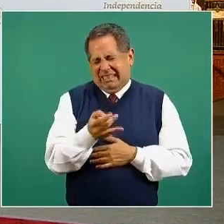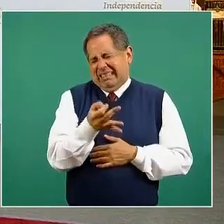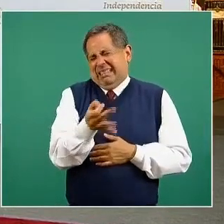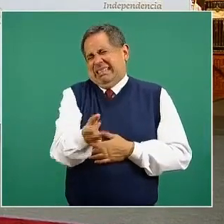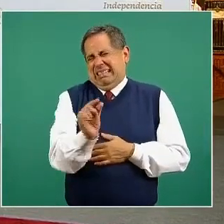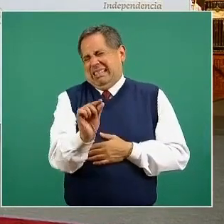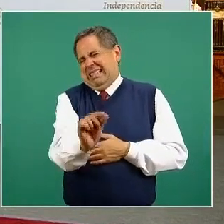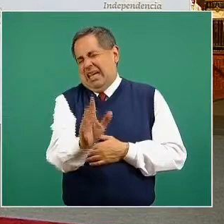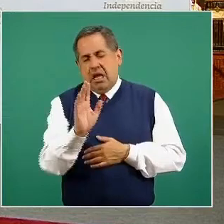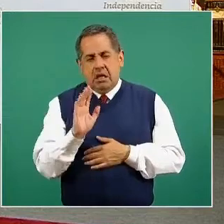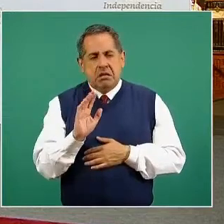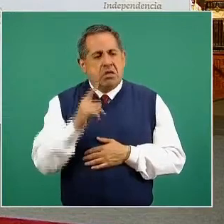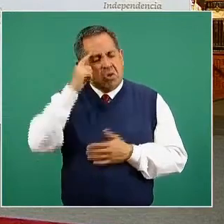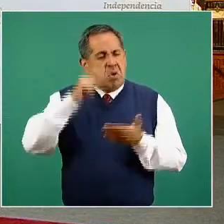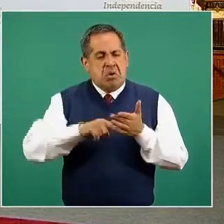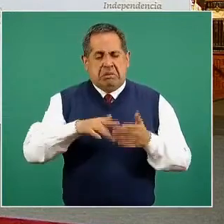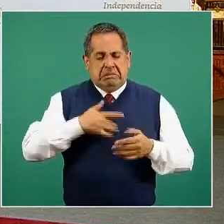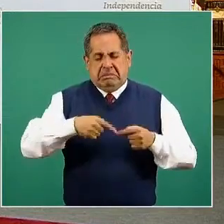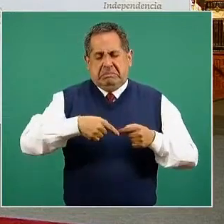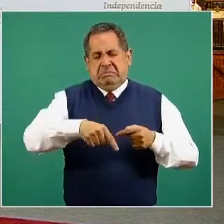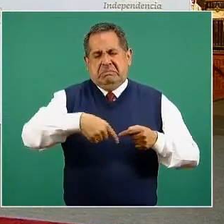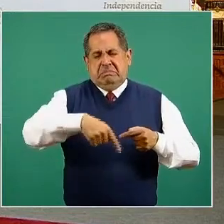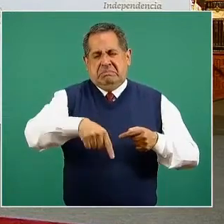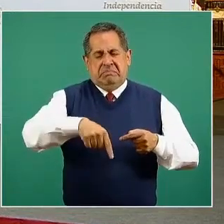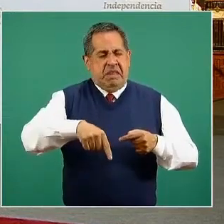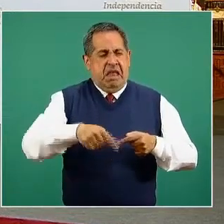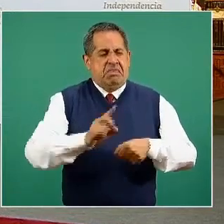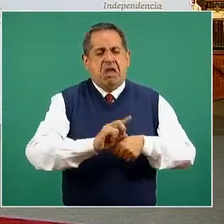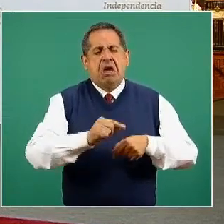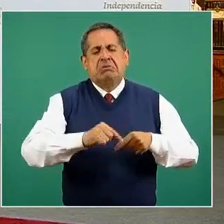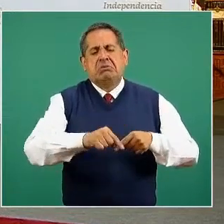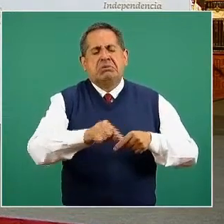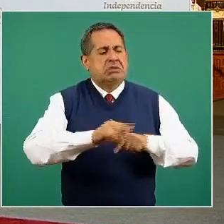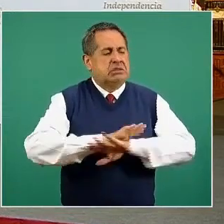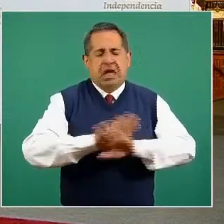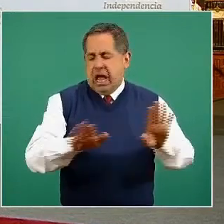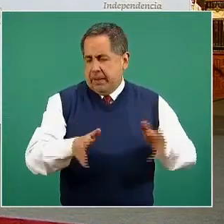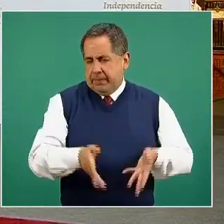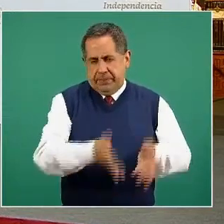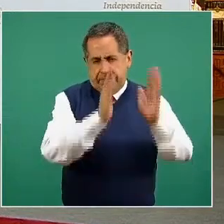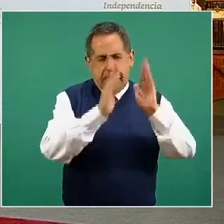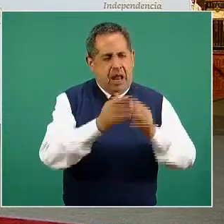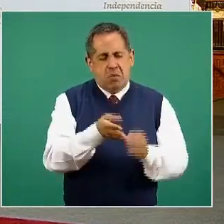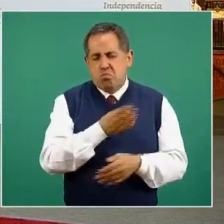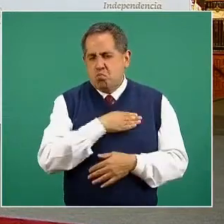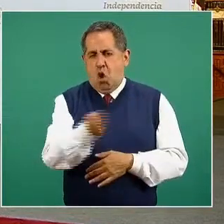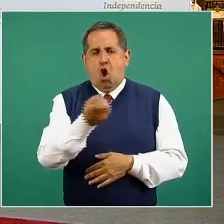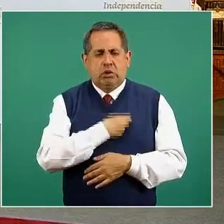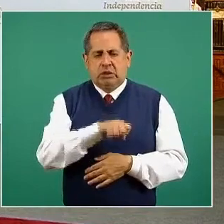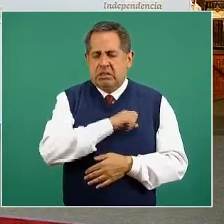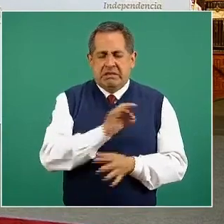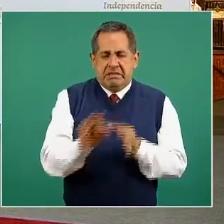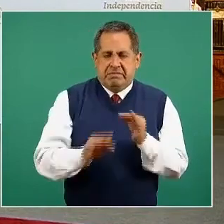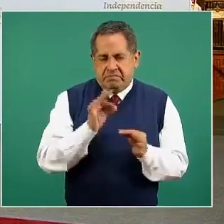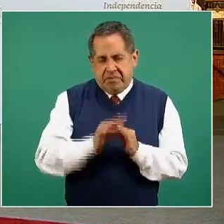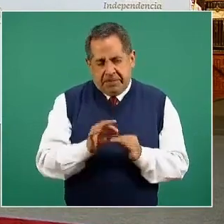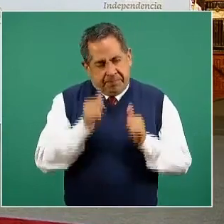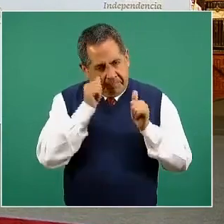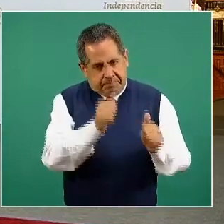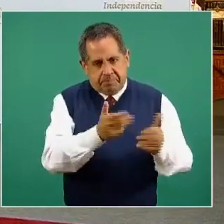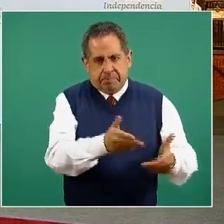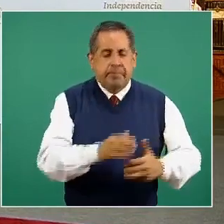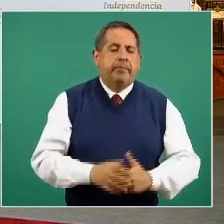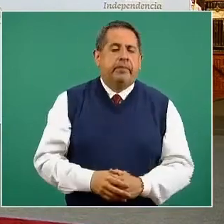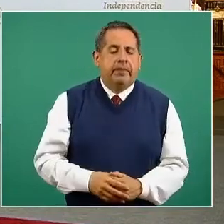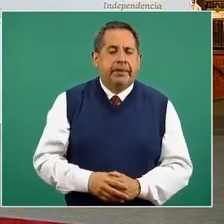que en pocos días será dada de alta definitiva del hospital donde ha sido atendida. Vamos a